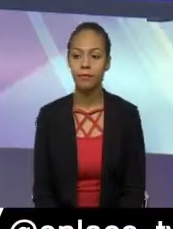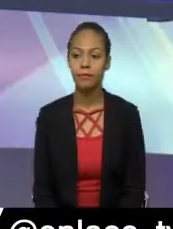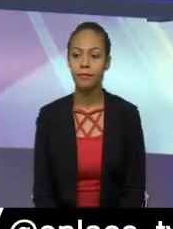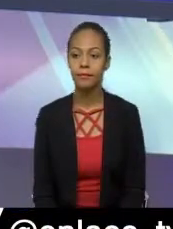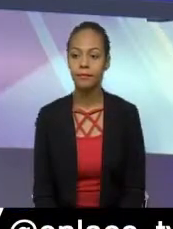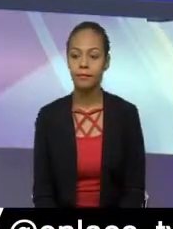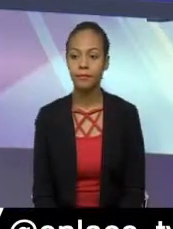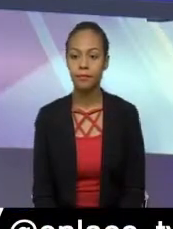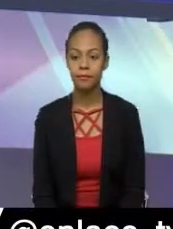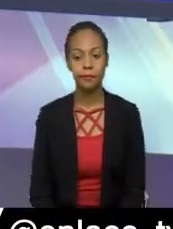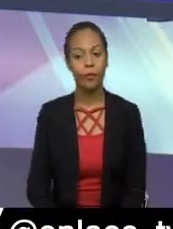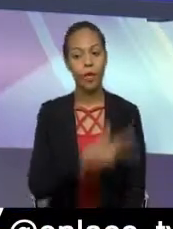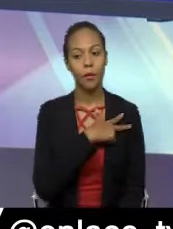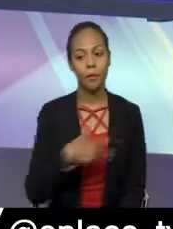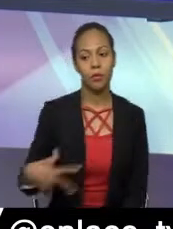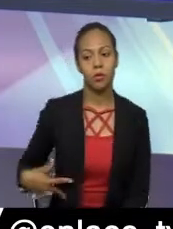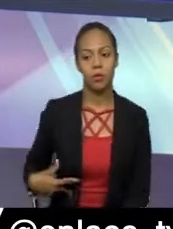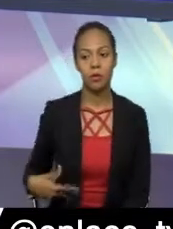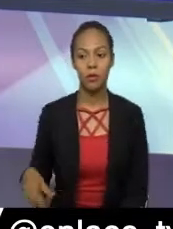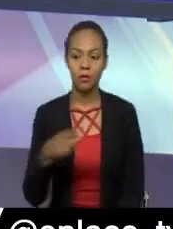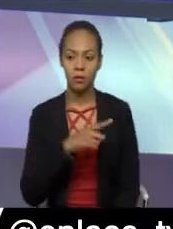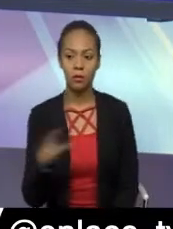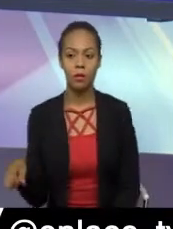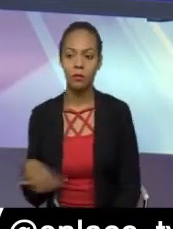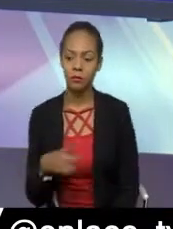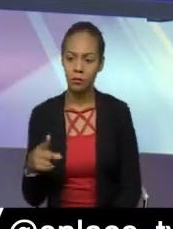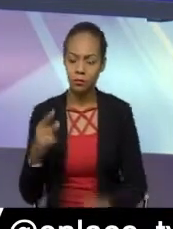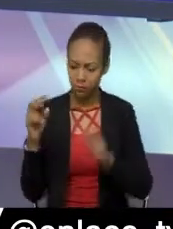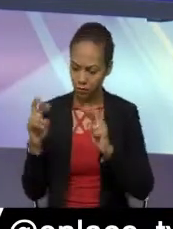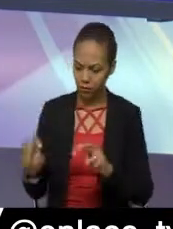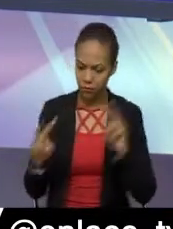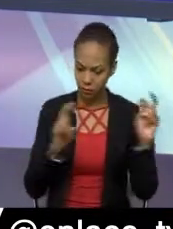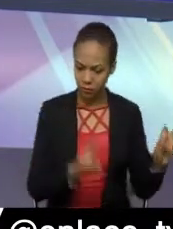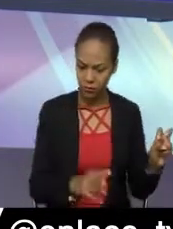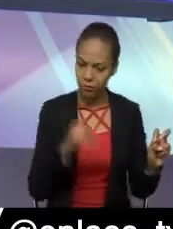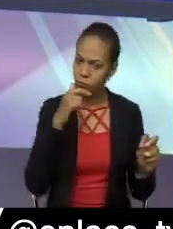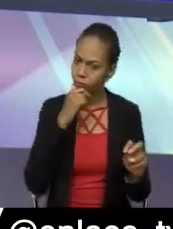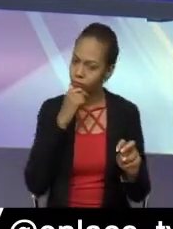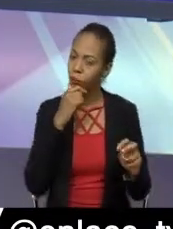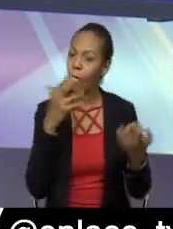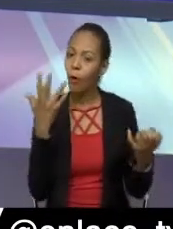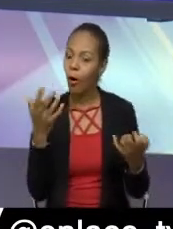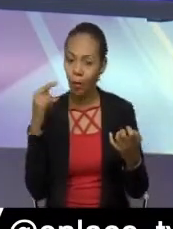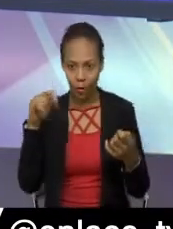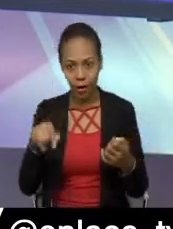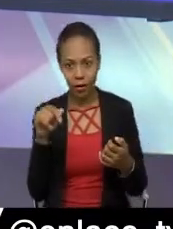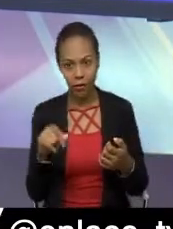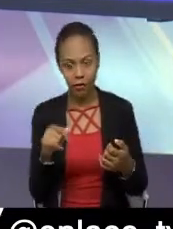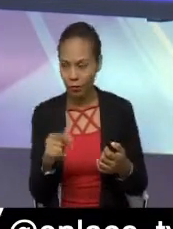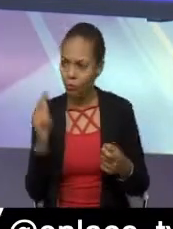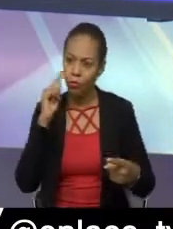La Personería Municipal indaga sobre el propósito de vida de los ciudadanos del puerto petrolero.